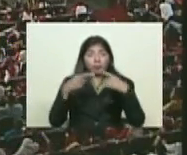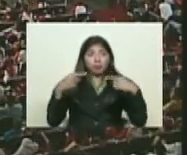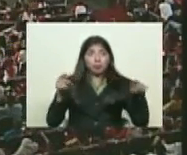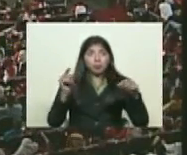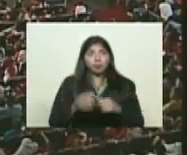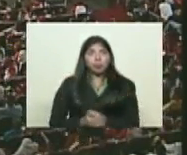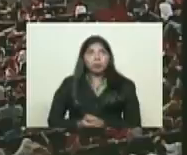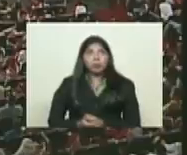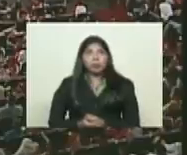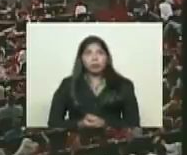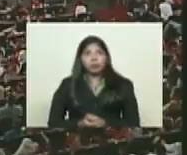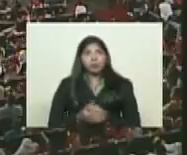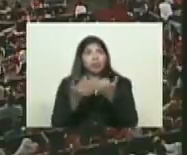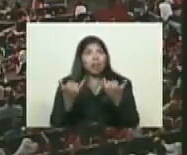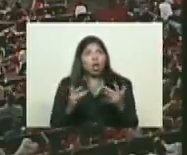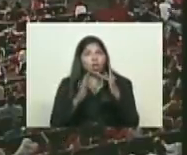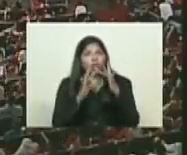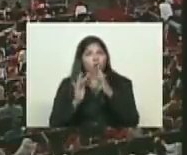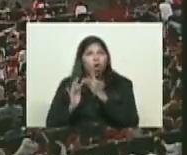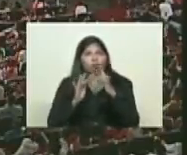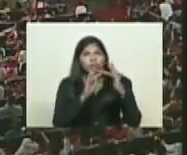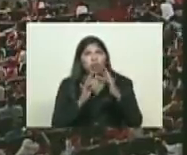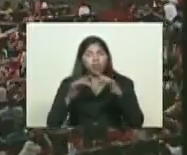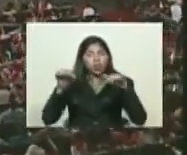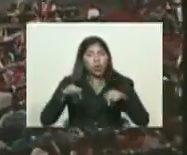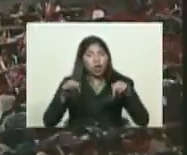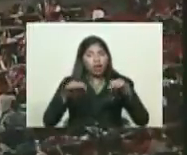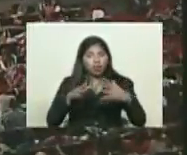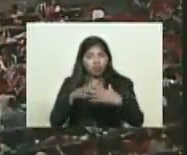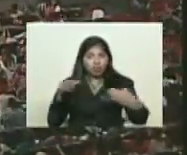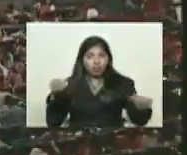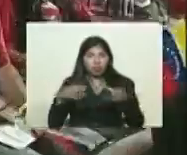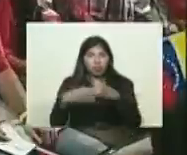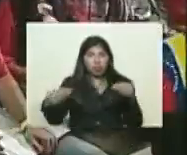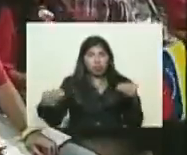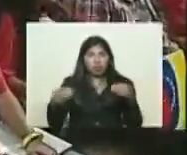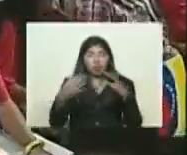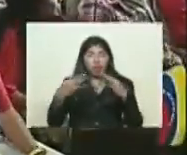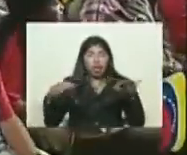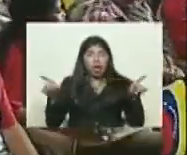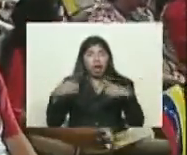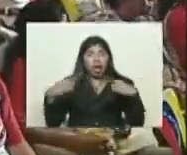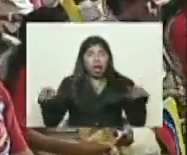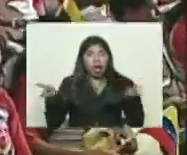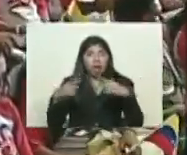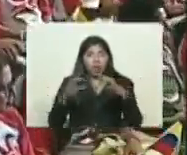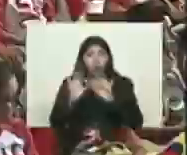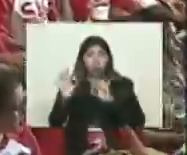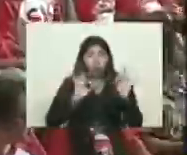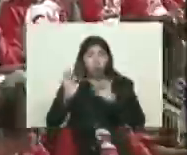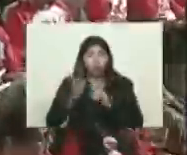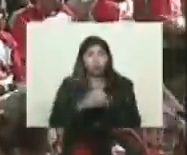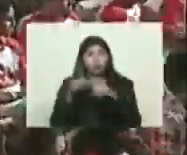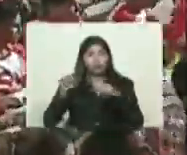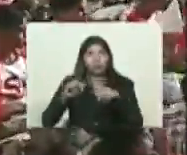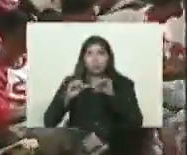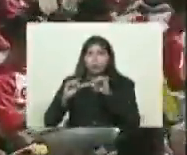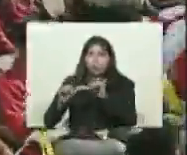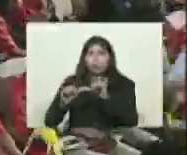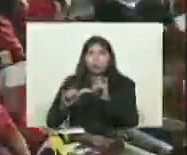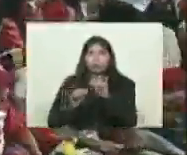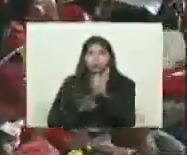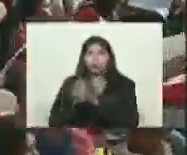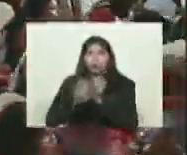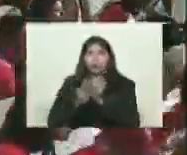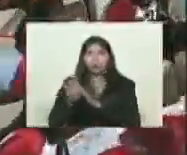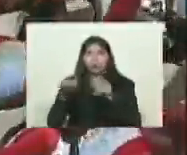Transmitimos a esta hora desde la sala Ríos Reina del Teatro Teresa Carreño y es que continúa la agenda de actividades del presidente